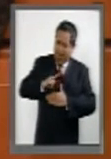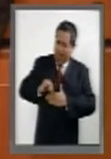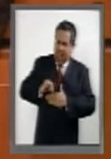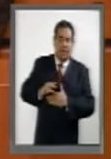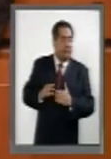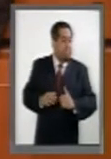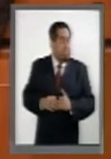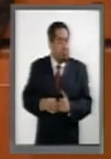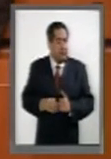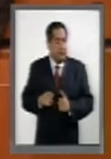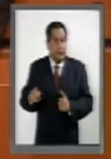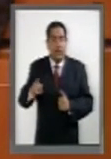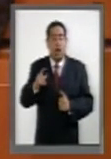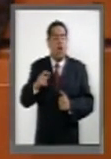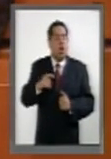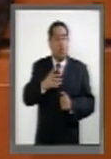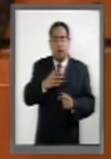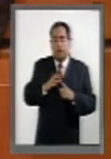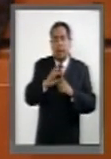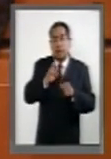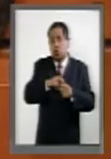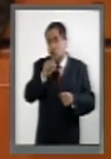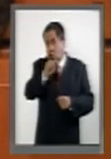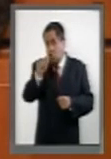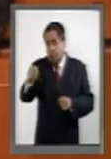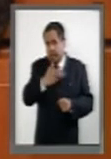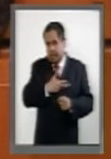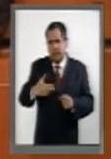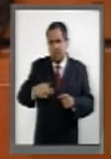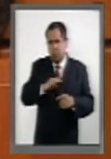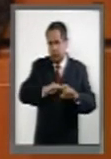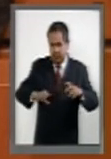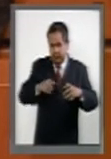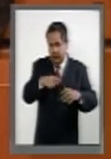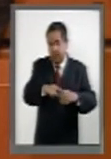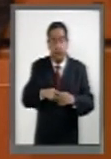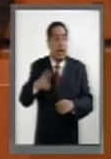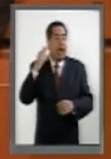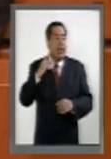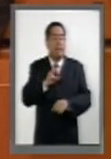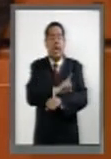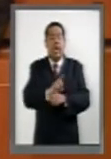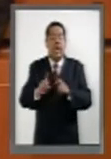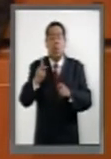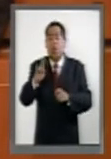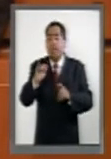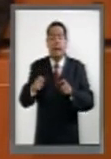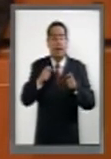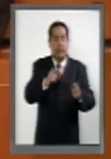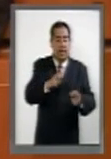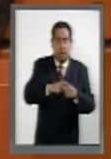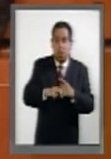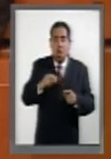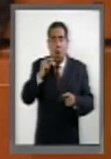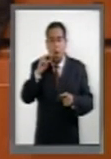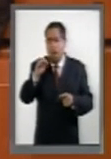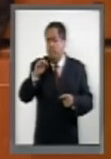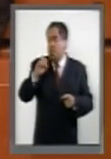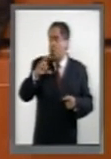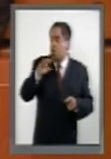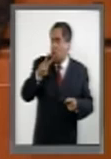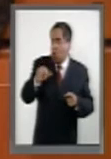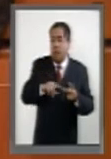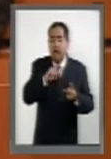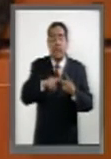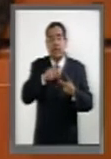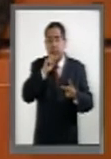presidencia del Comité Directivo Municipal de Torreón. Fue delegado priista en San Juan de Sabinas, en Monclova y también en el estado